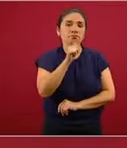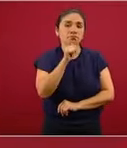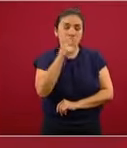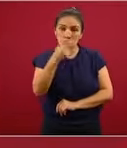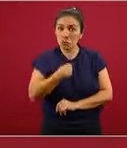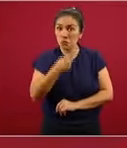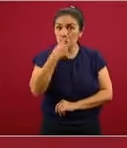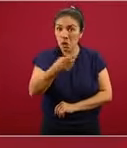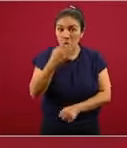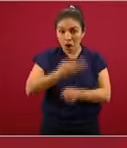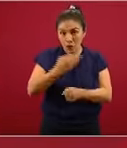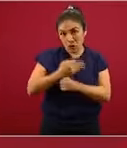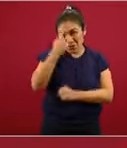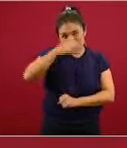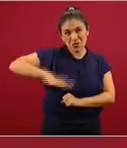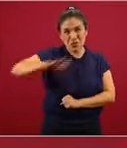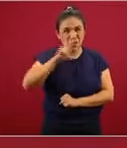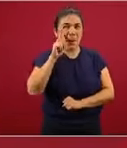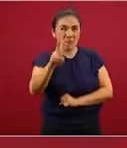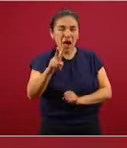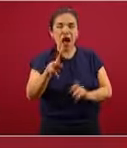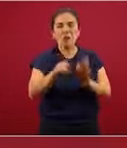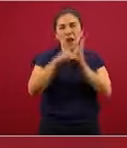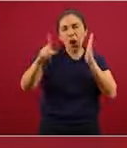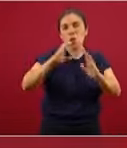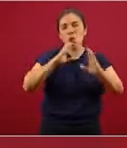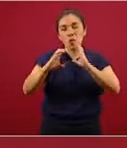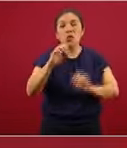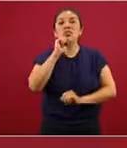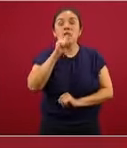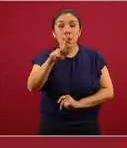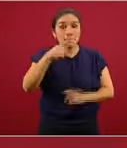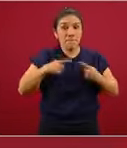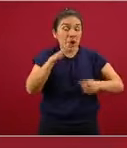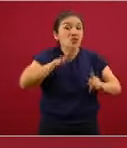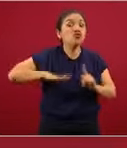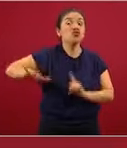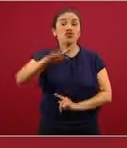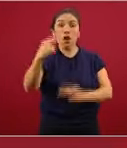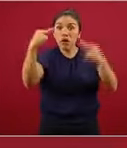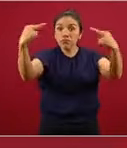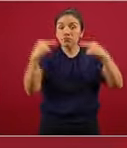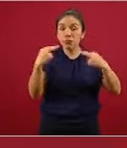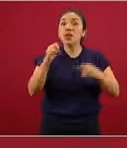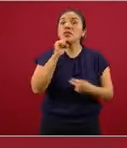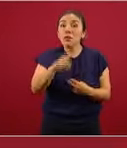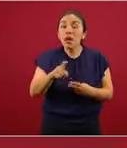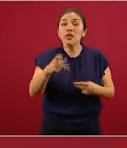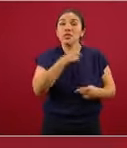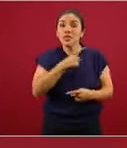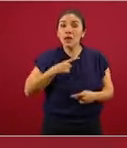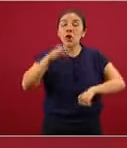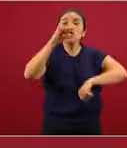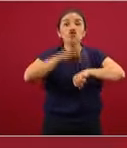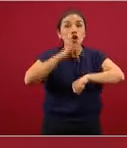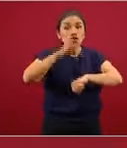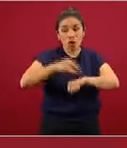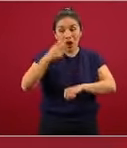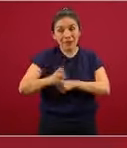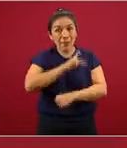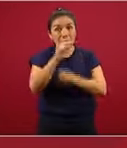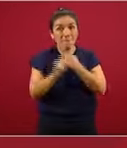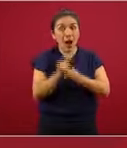digo no solamente aquí para ustedes, comunicadoras y comunicadores, y el público en general, sino también para que la comunidad médica de este